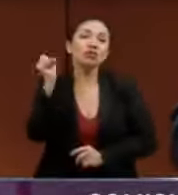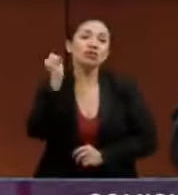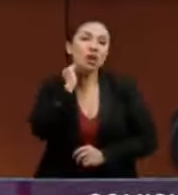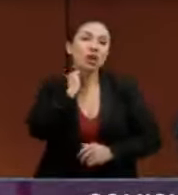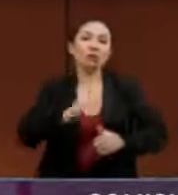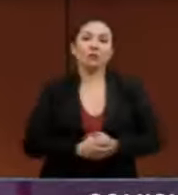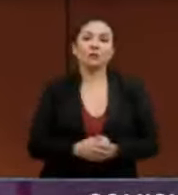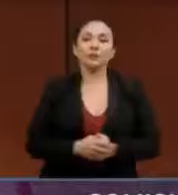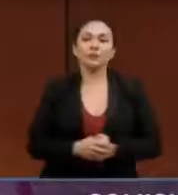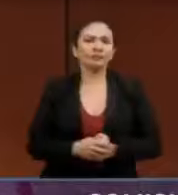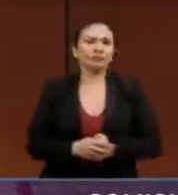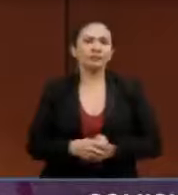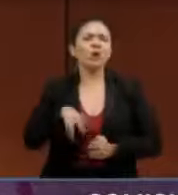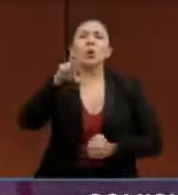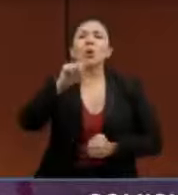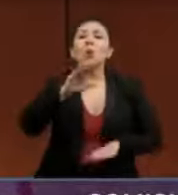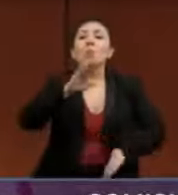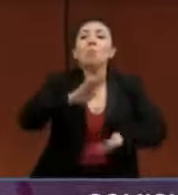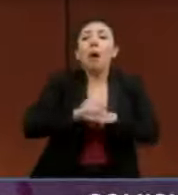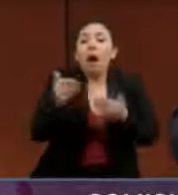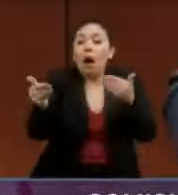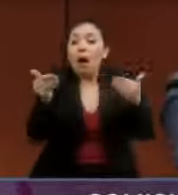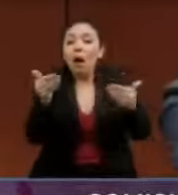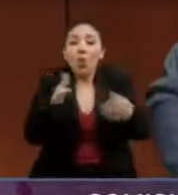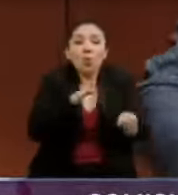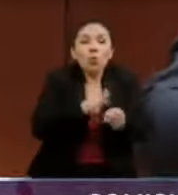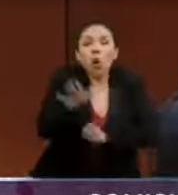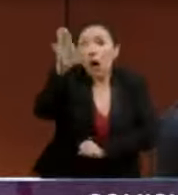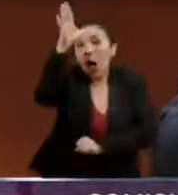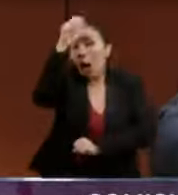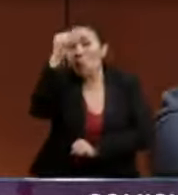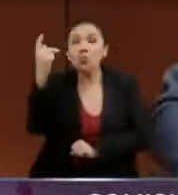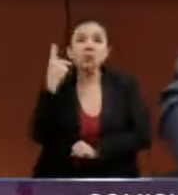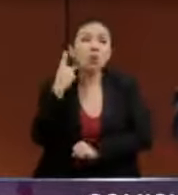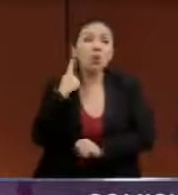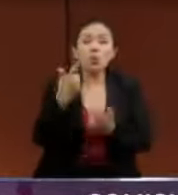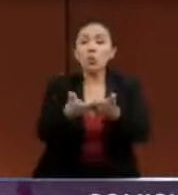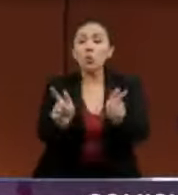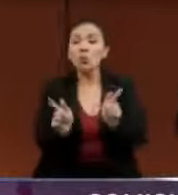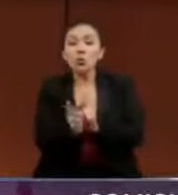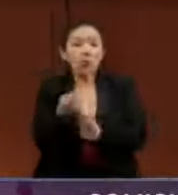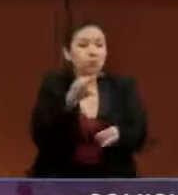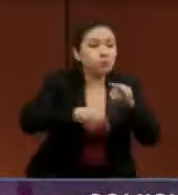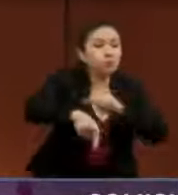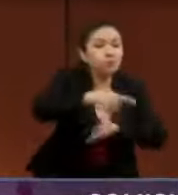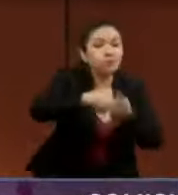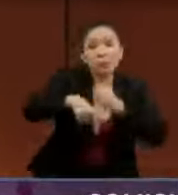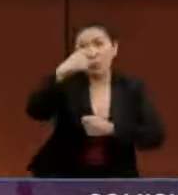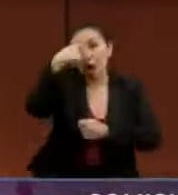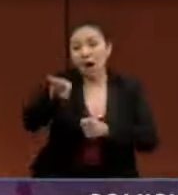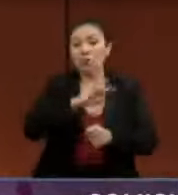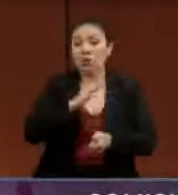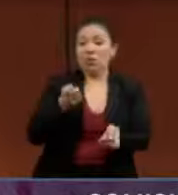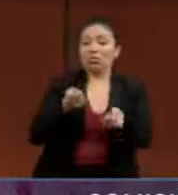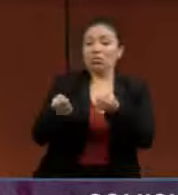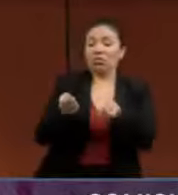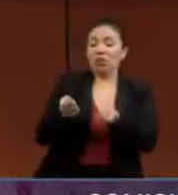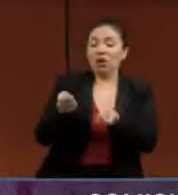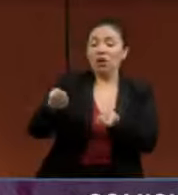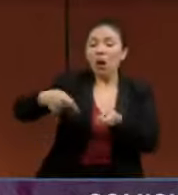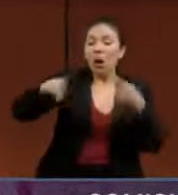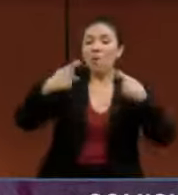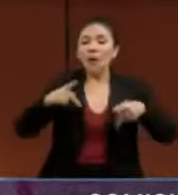no pesen más los acuerdos políticos entre los partidos políticos para manipular el voto de